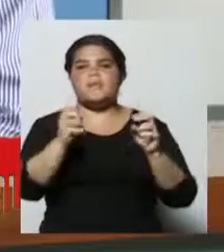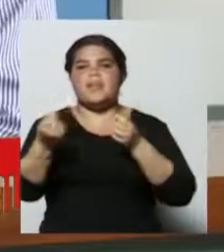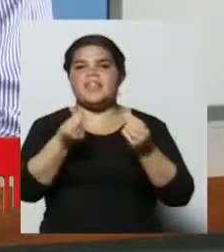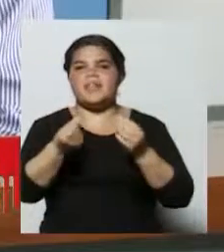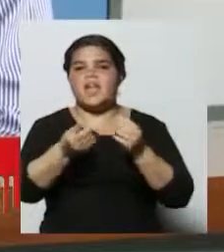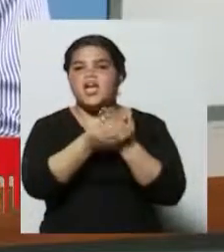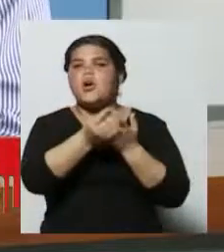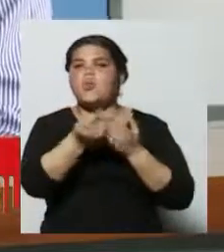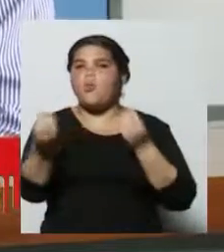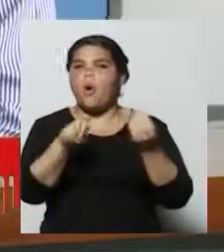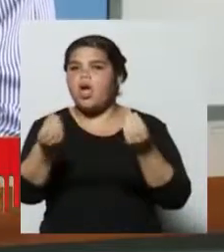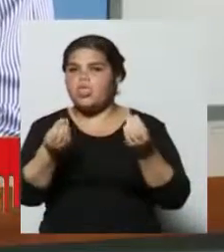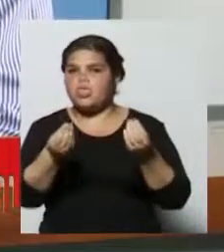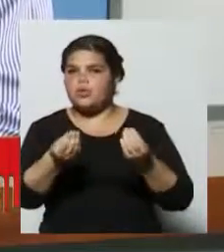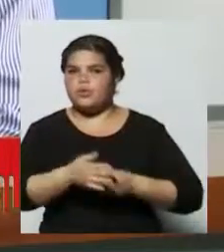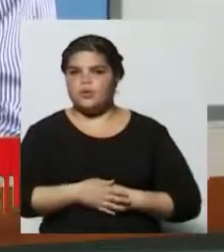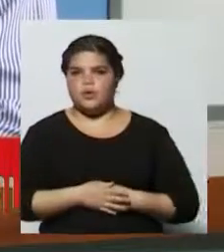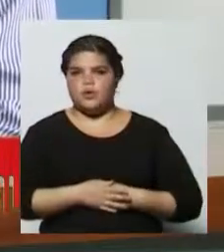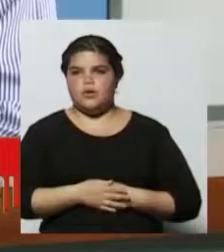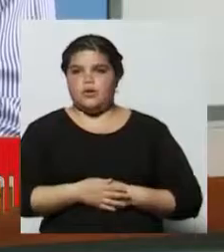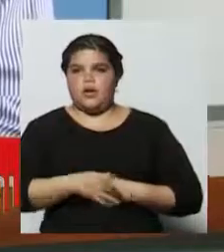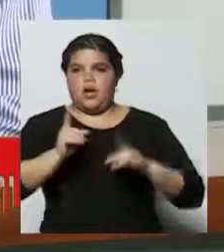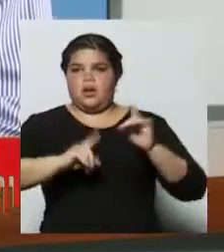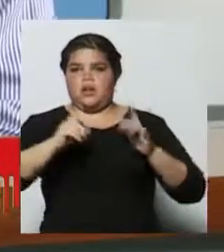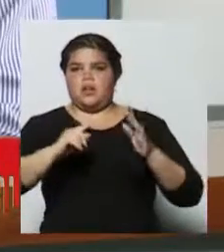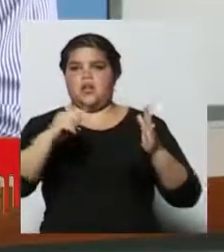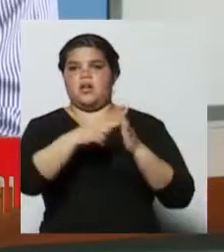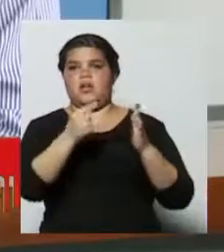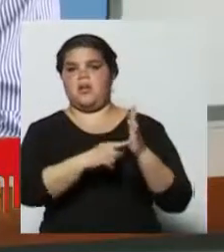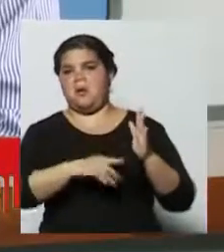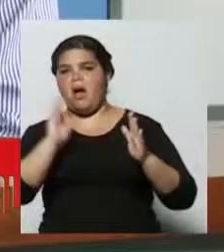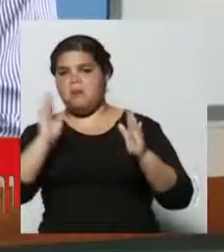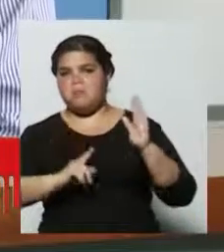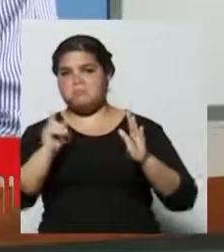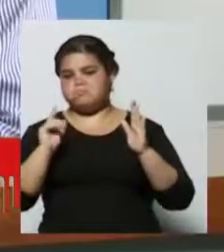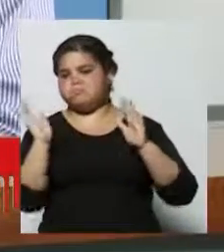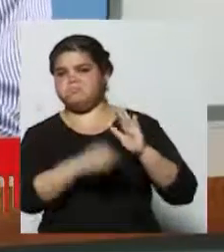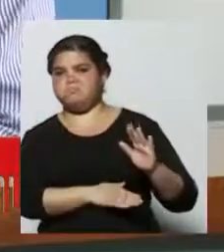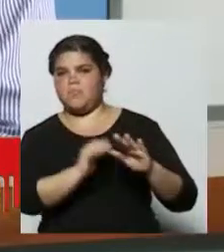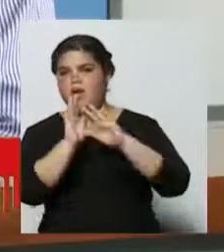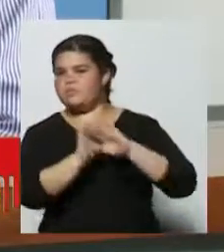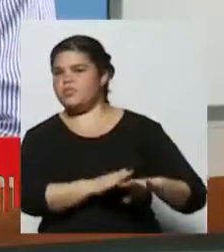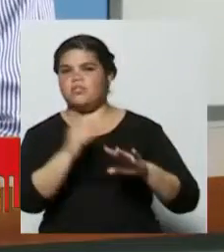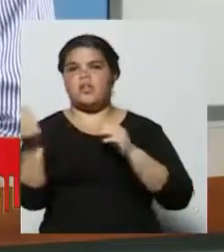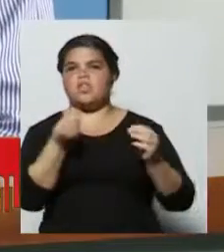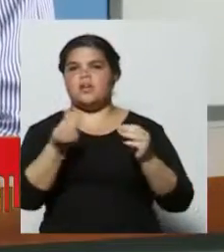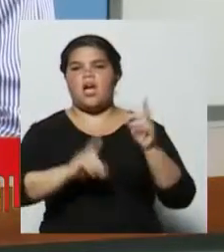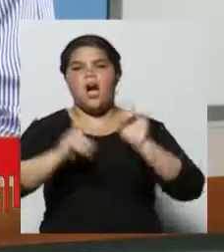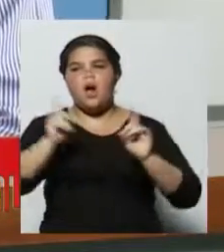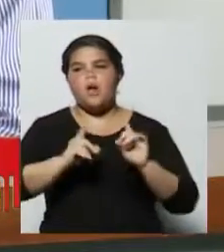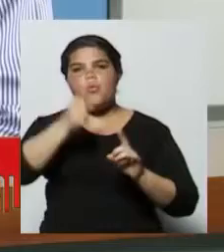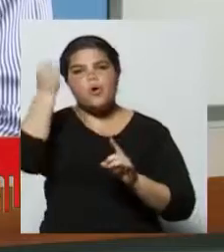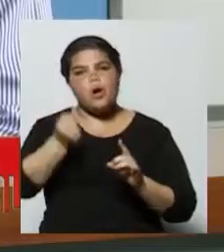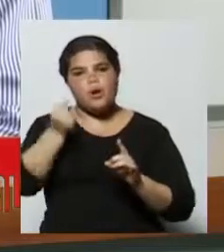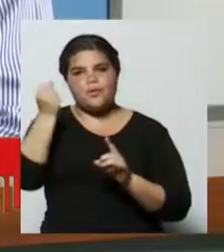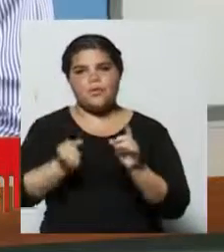lado el costo social, no se habla mucho al respecto. Sí, a lo mejor uno, al analizar las declaraciones de estos distintos economistas, ve